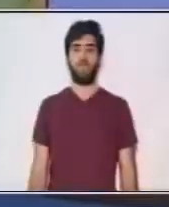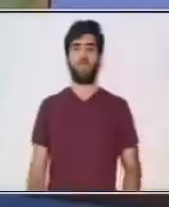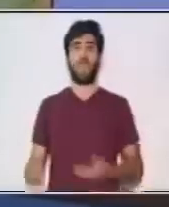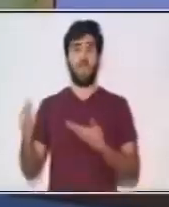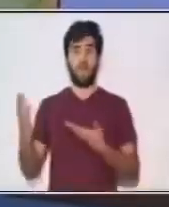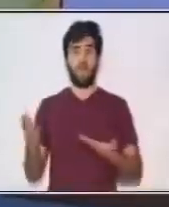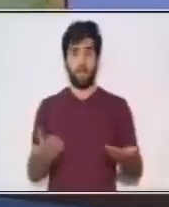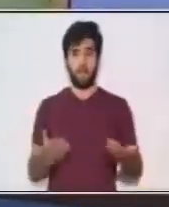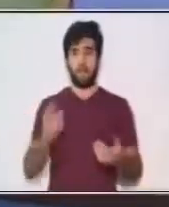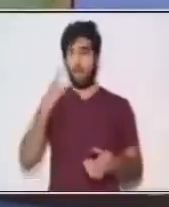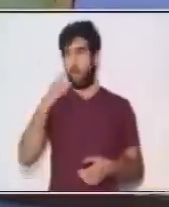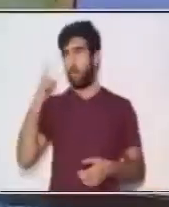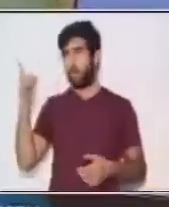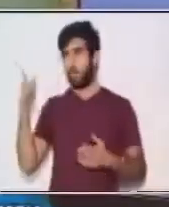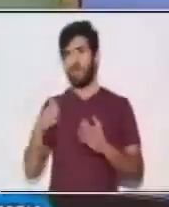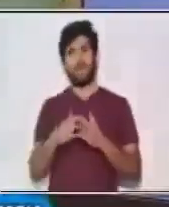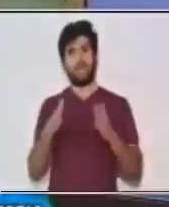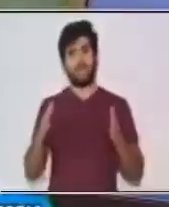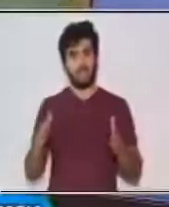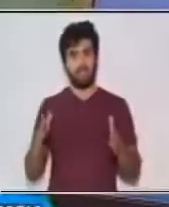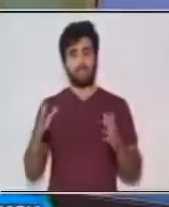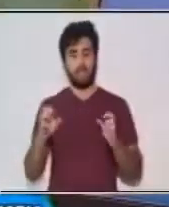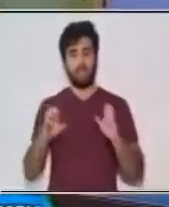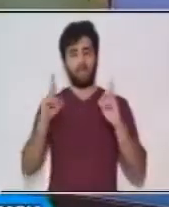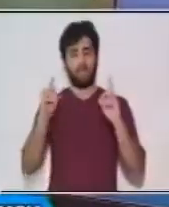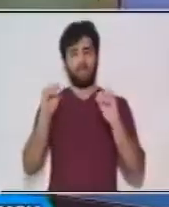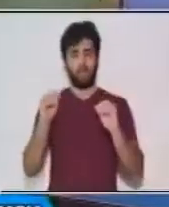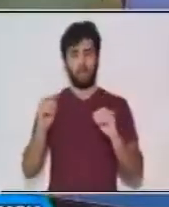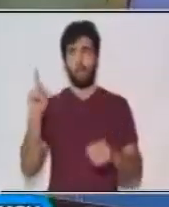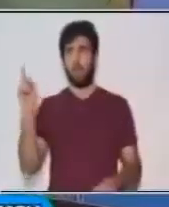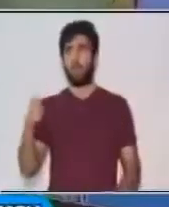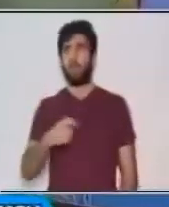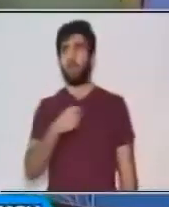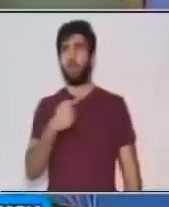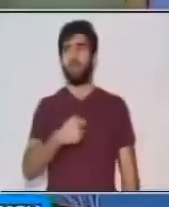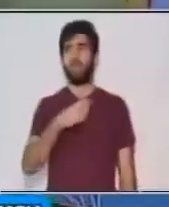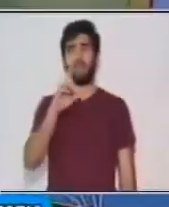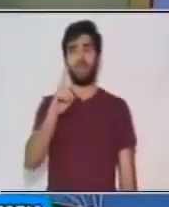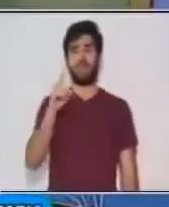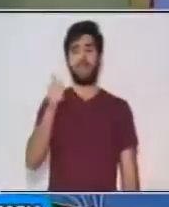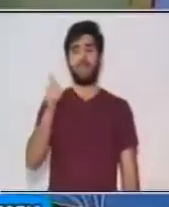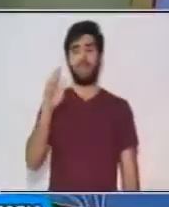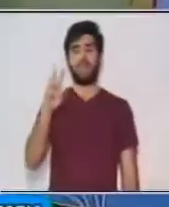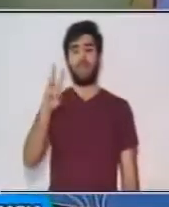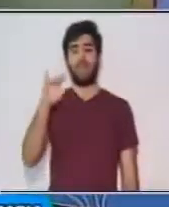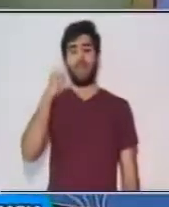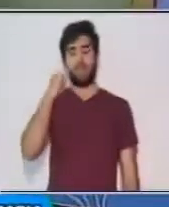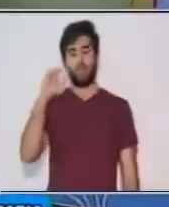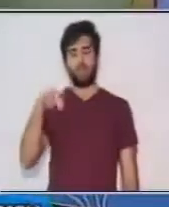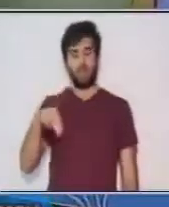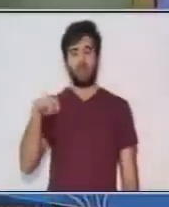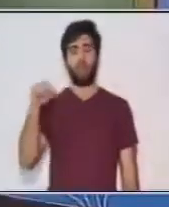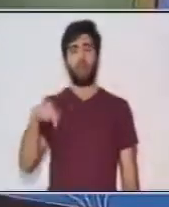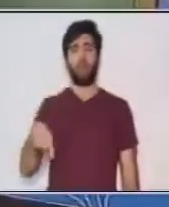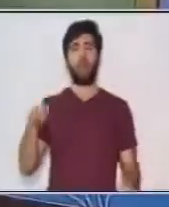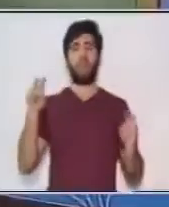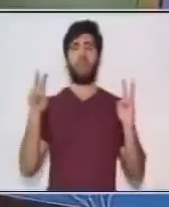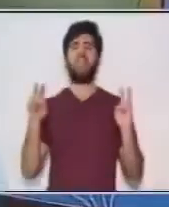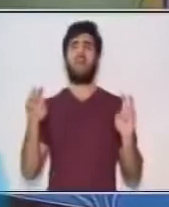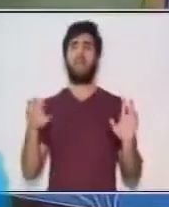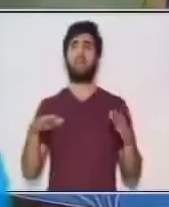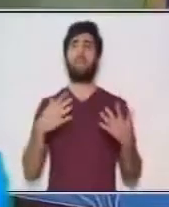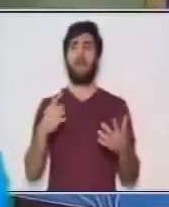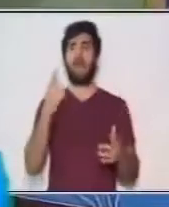Bienvenido a este espacio educativo Aprendo en Casa. Soy Darwin Moreno y en esta oportunidad desarrollaré el tema de patrones